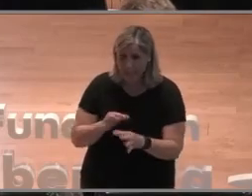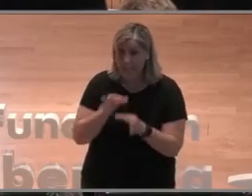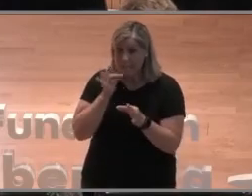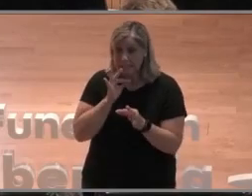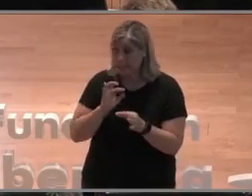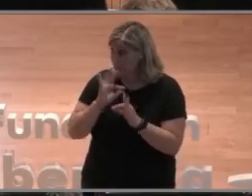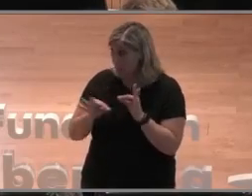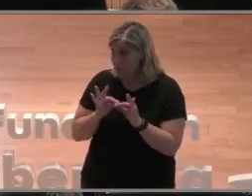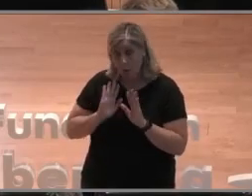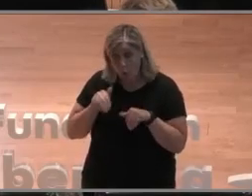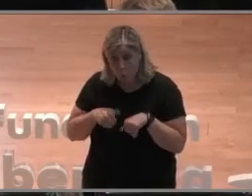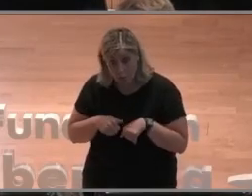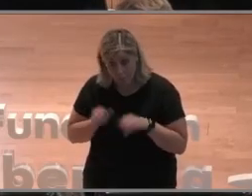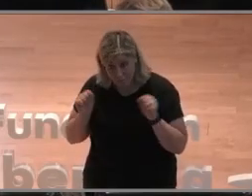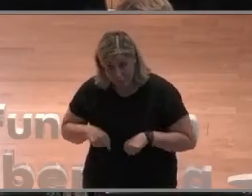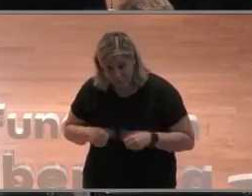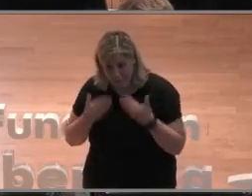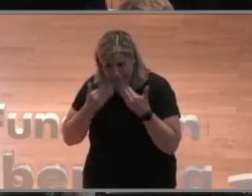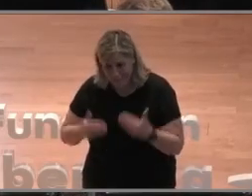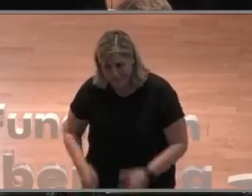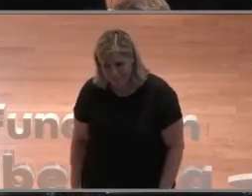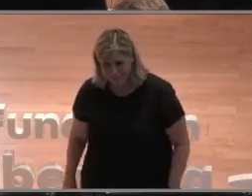el ciclo Más que Salud. Muchas gracias.